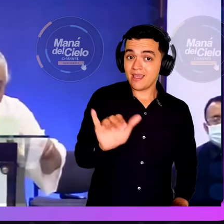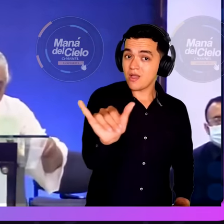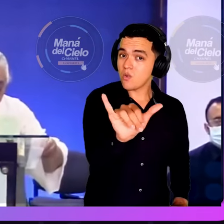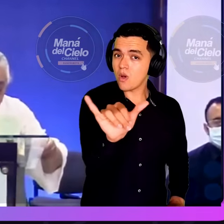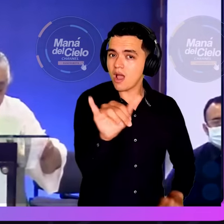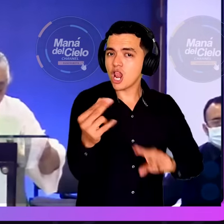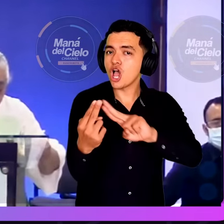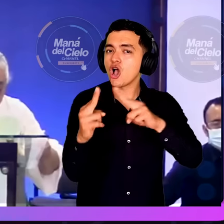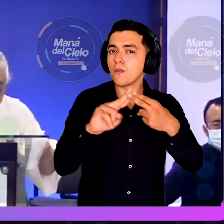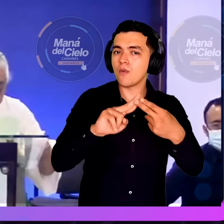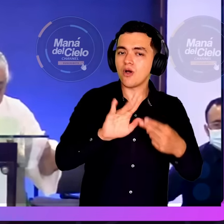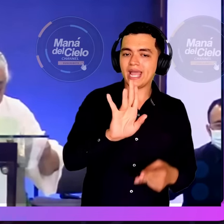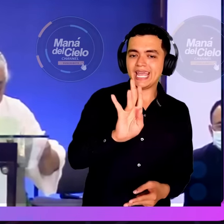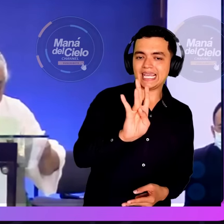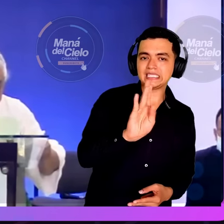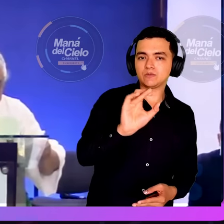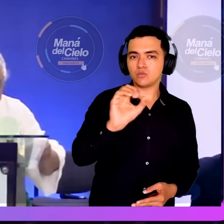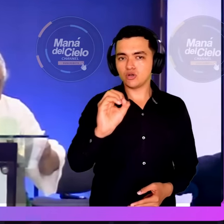¿Qué hace una persona